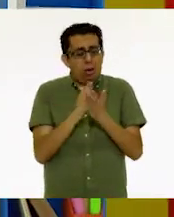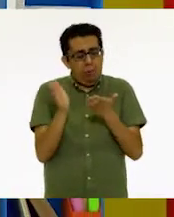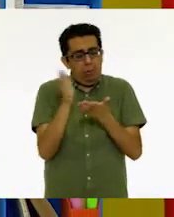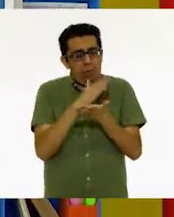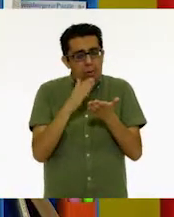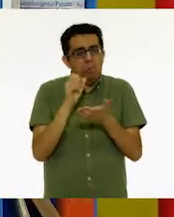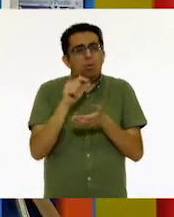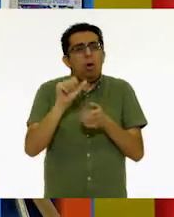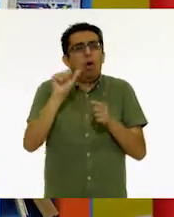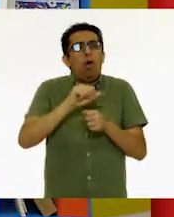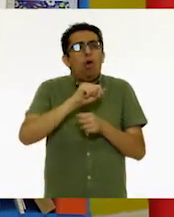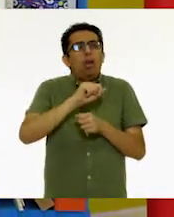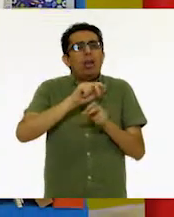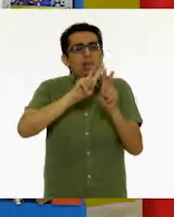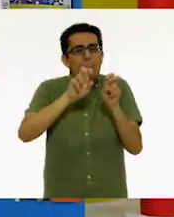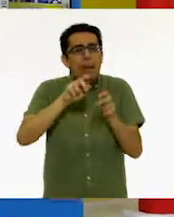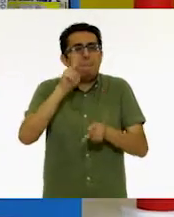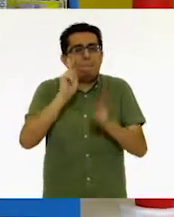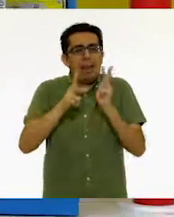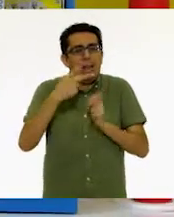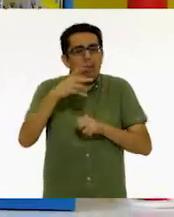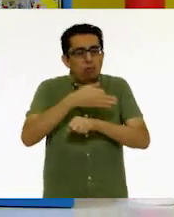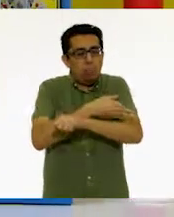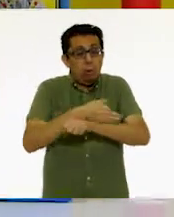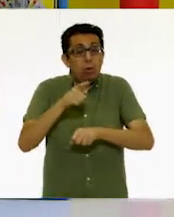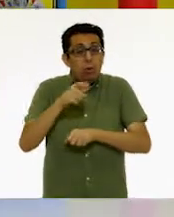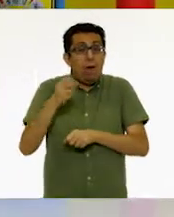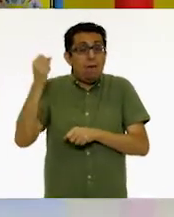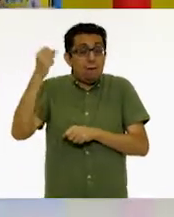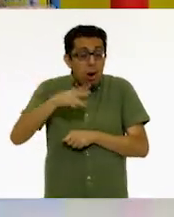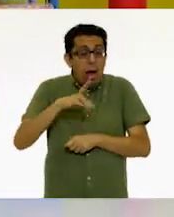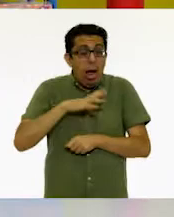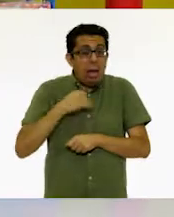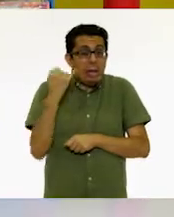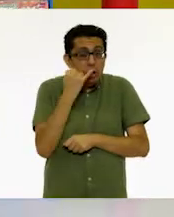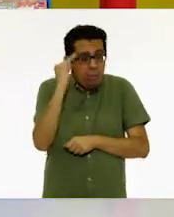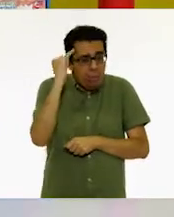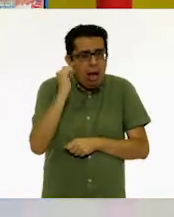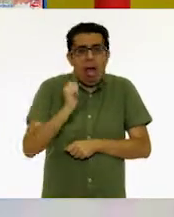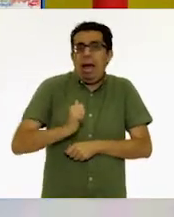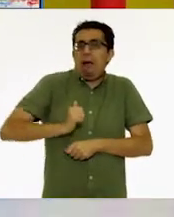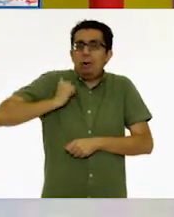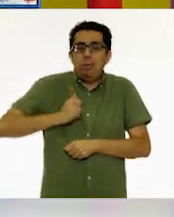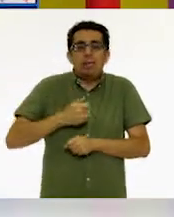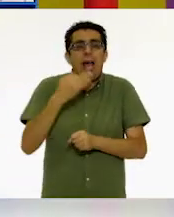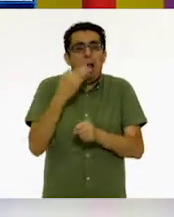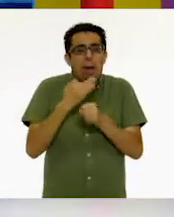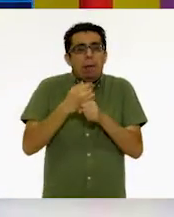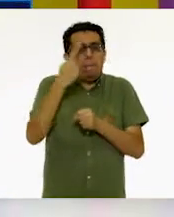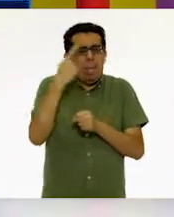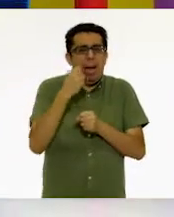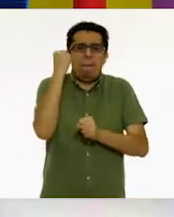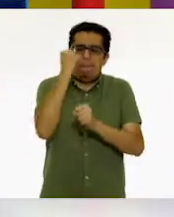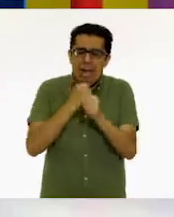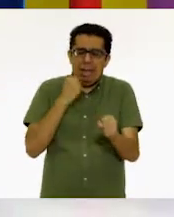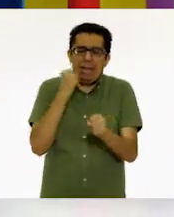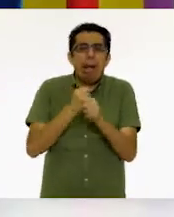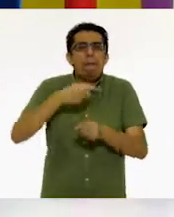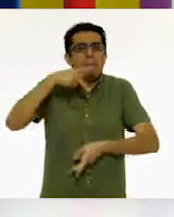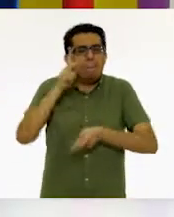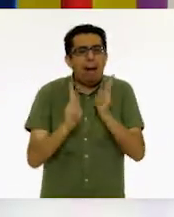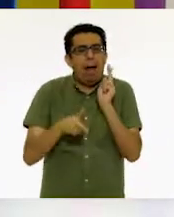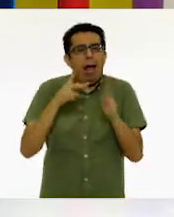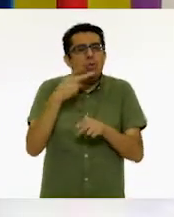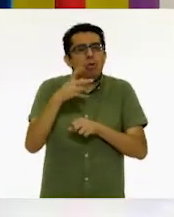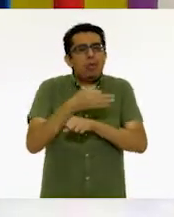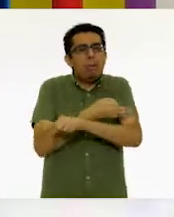comenta el tema del día de hoy con tu familia. Si tienes la fortuna de hablar una lengua indígena, aprovecha también este momento para practicarla y platica con tu